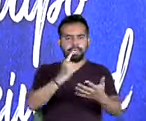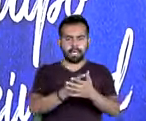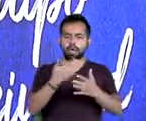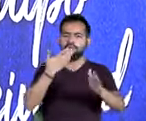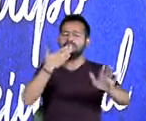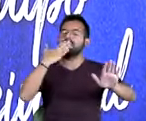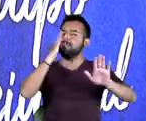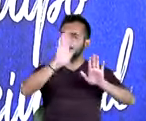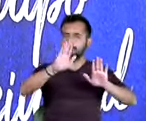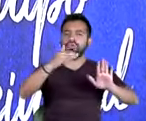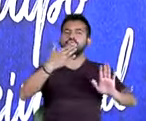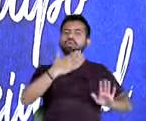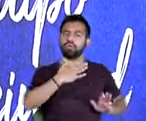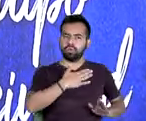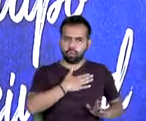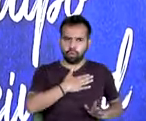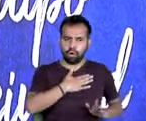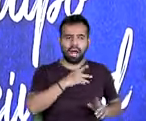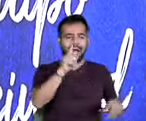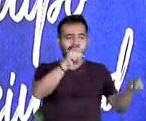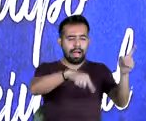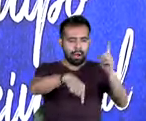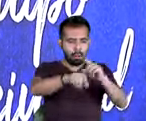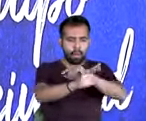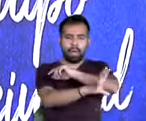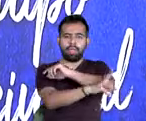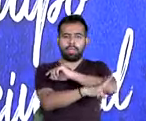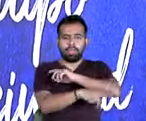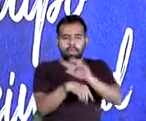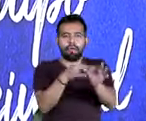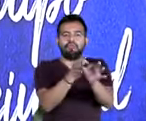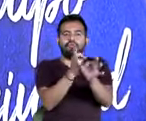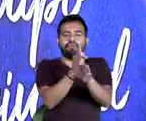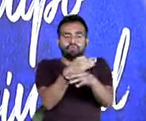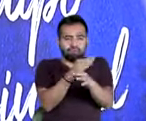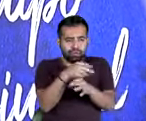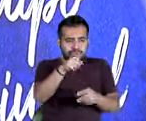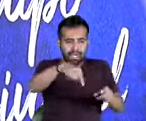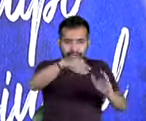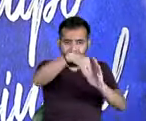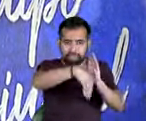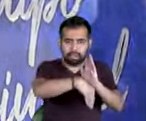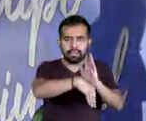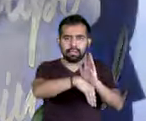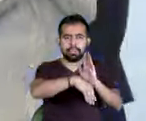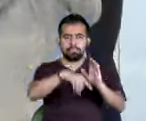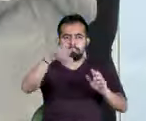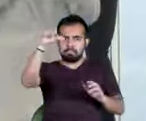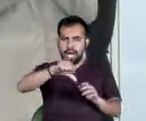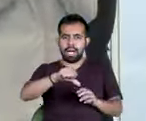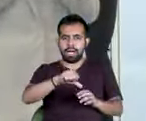Estoy dispuesto a extirpar a los funcionarios públicos,